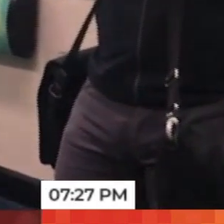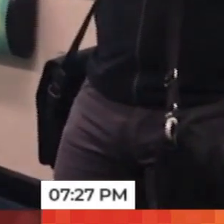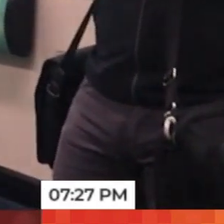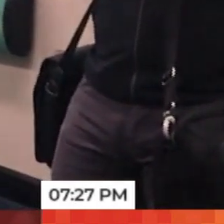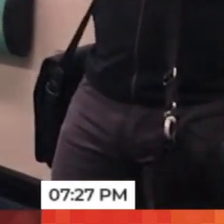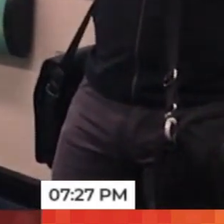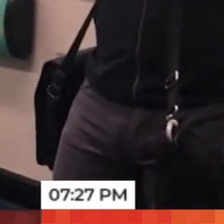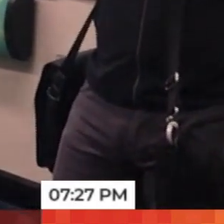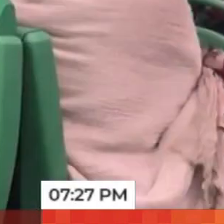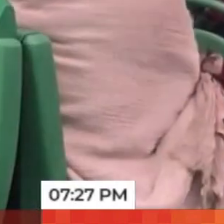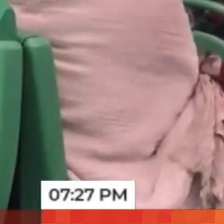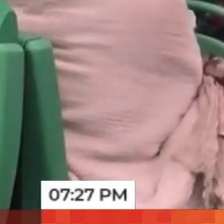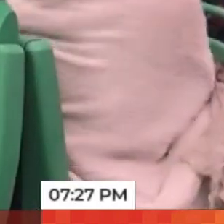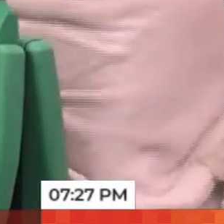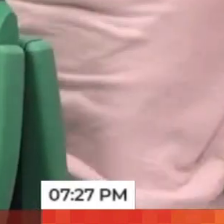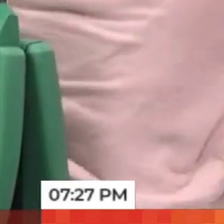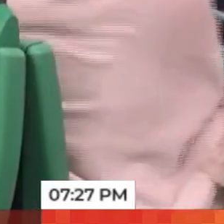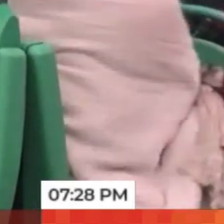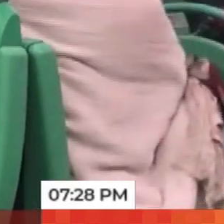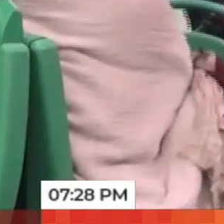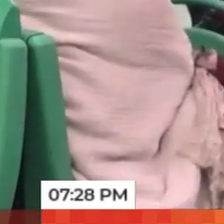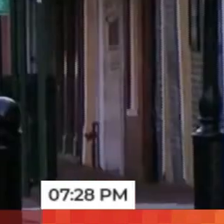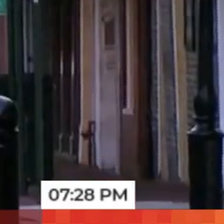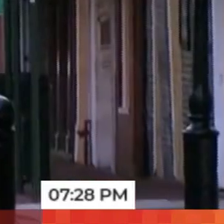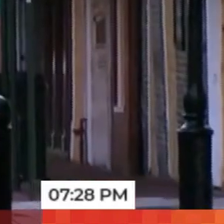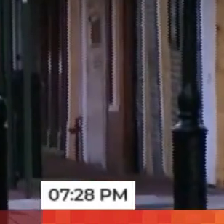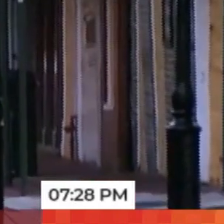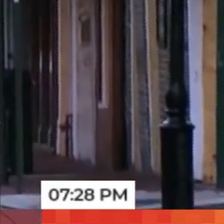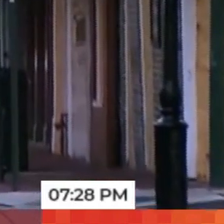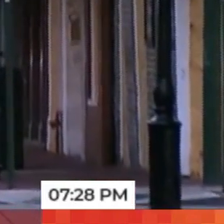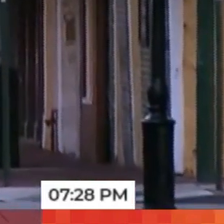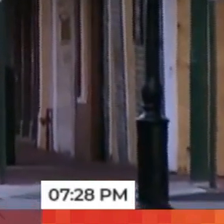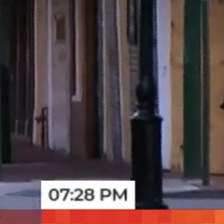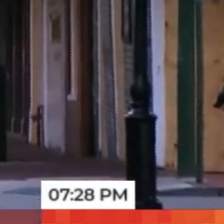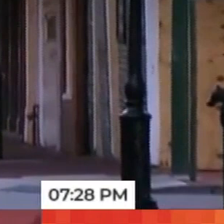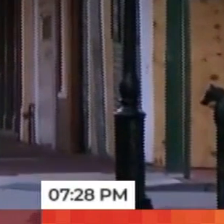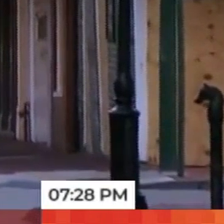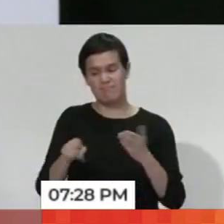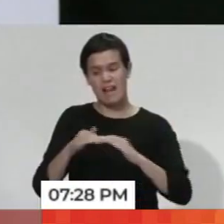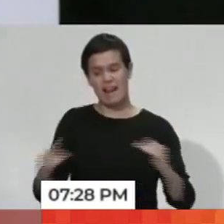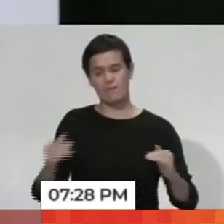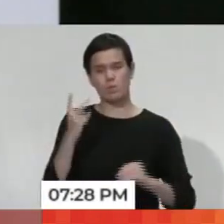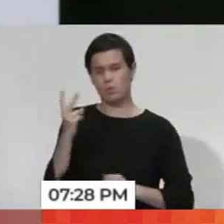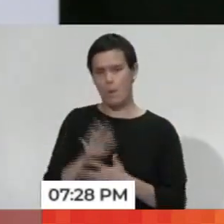de mantener la distancia física, Nueva Zelanda anuncia estar lista para la fase 2.